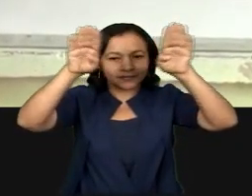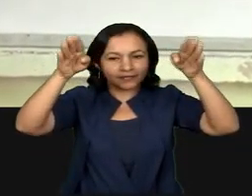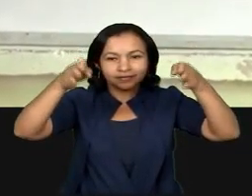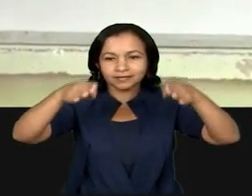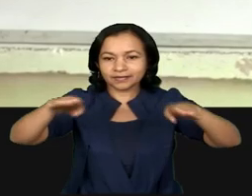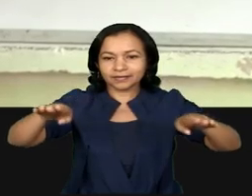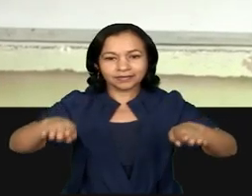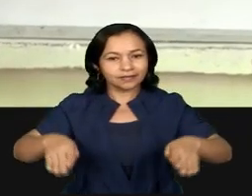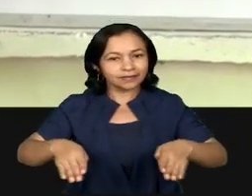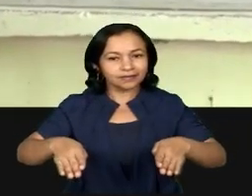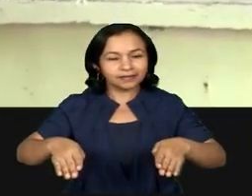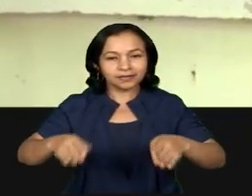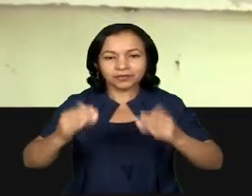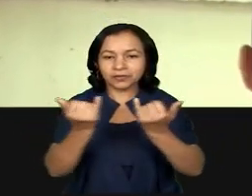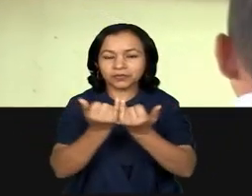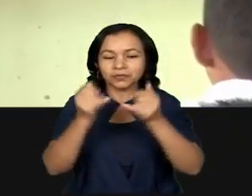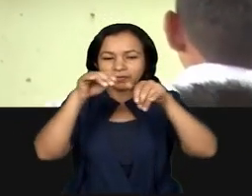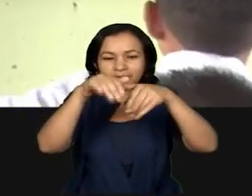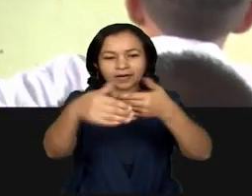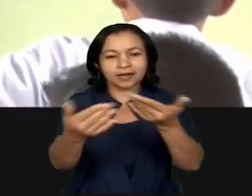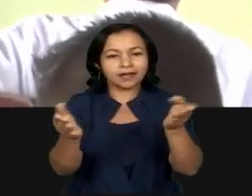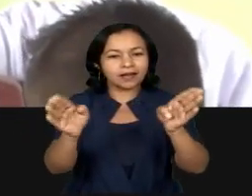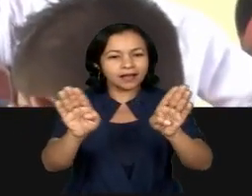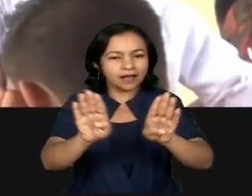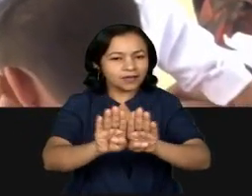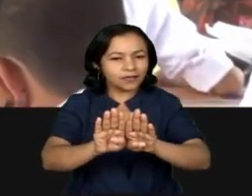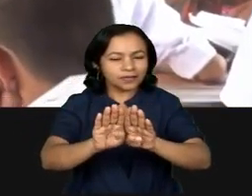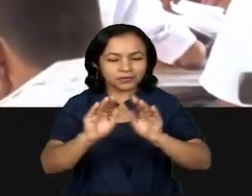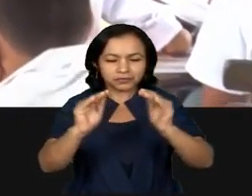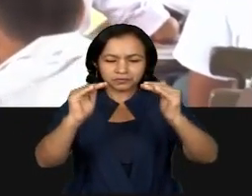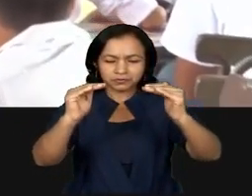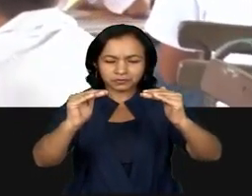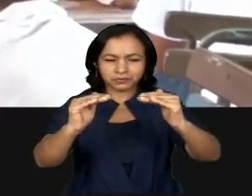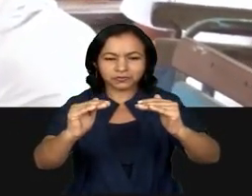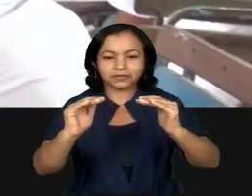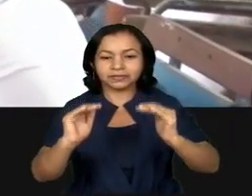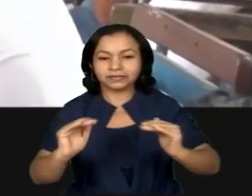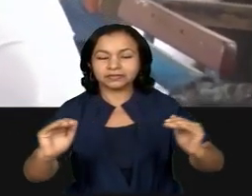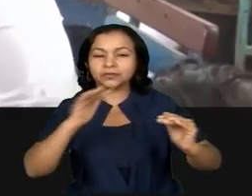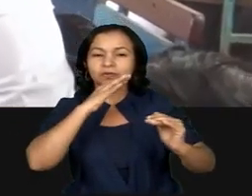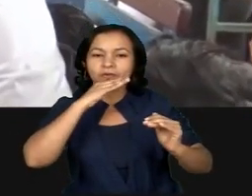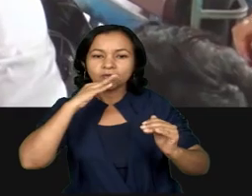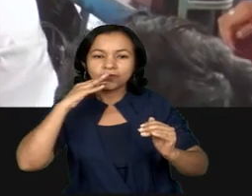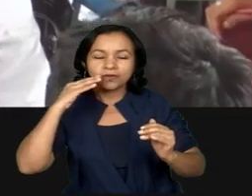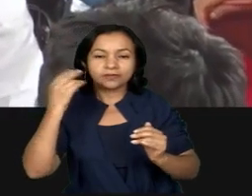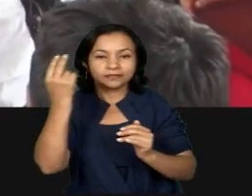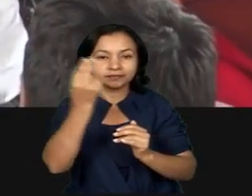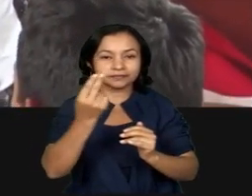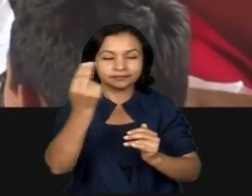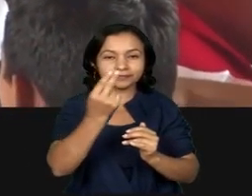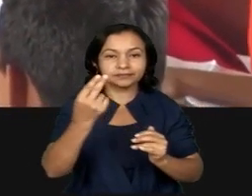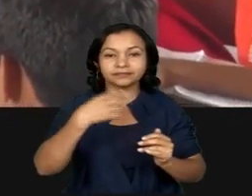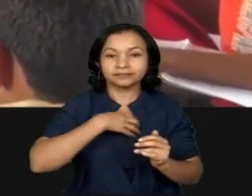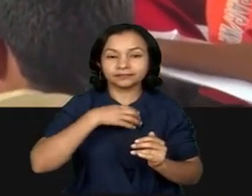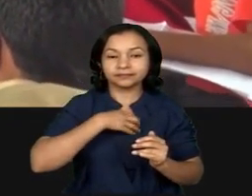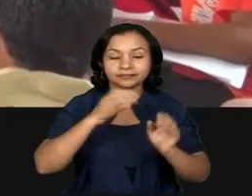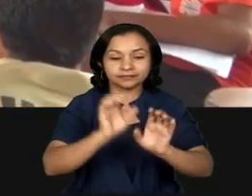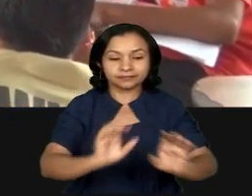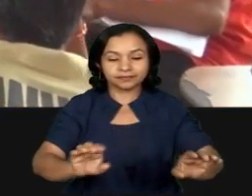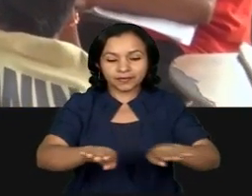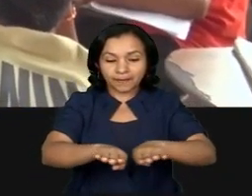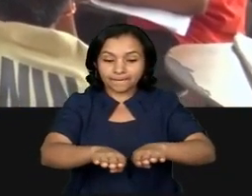con el tamaño del aula está dimensionada para los niños, los colores que se usaron en los ambientes escolares, el tamaño de las